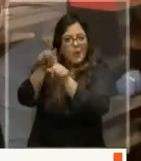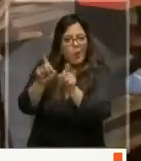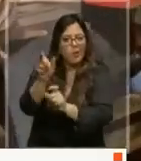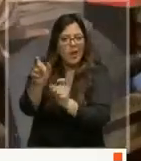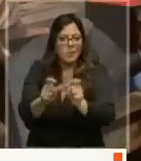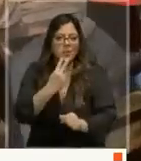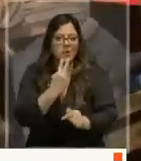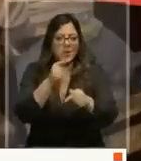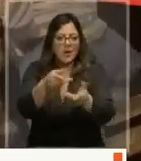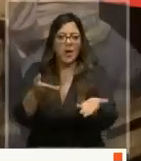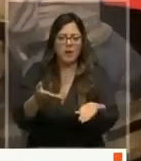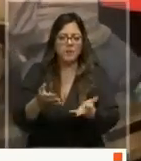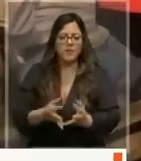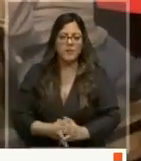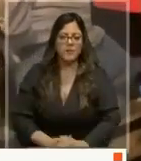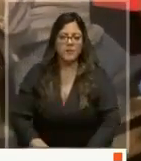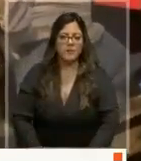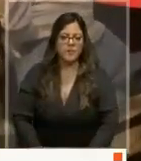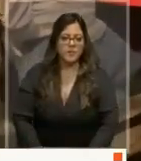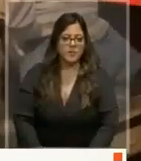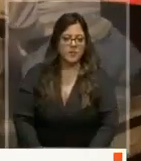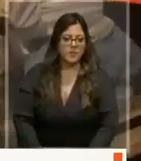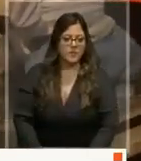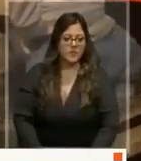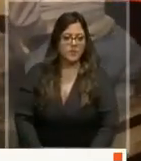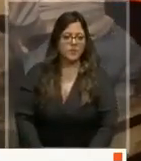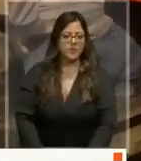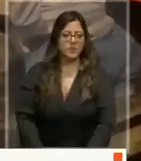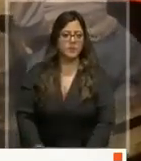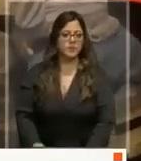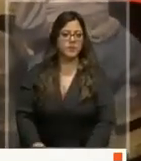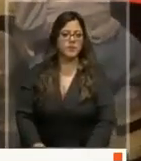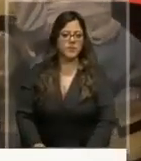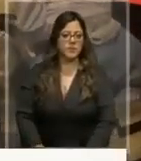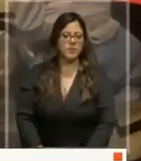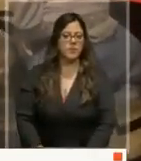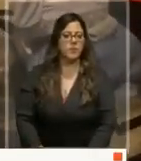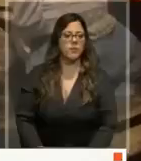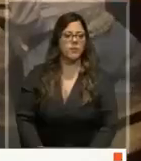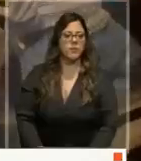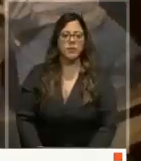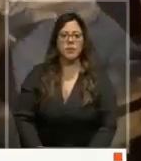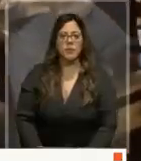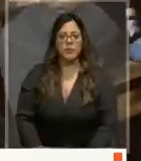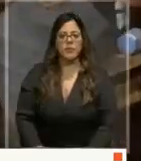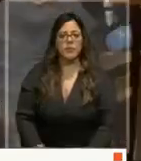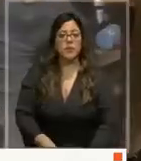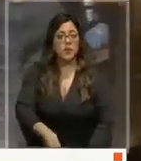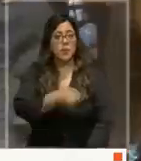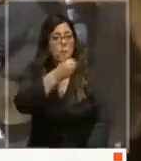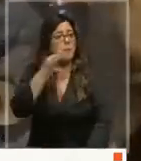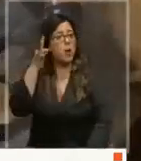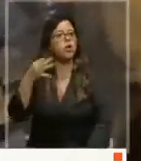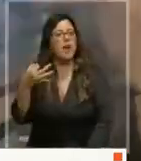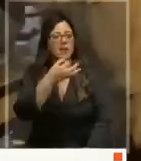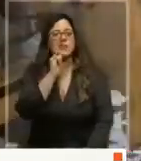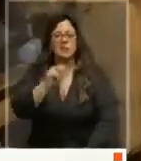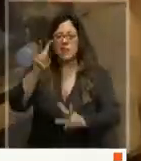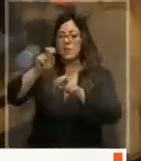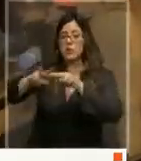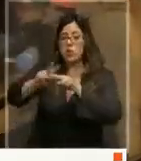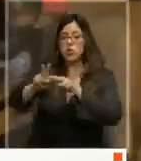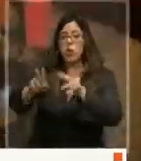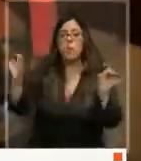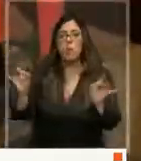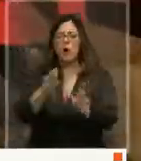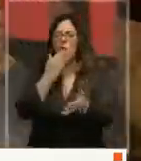los vecinos. Por supuesto, las soluciones. Yo creo que lo que todos se plantean